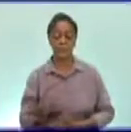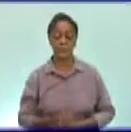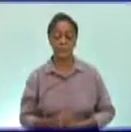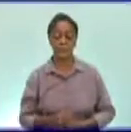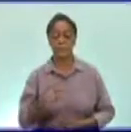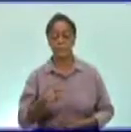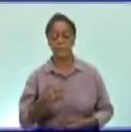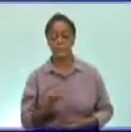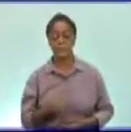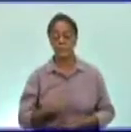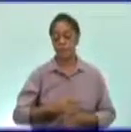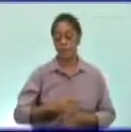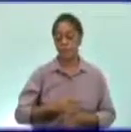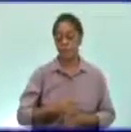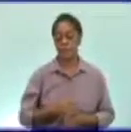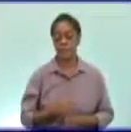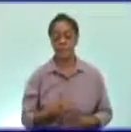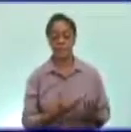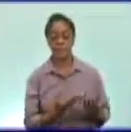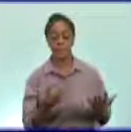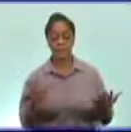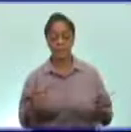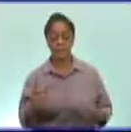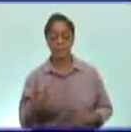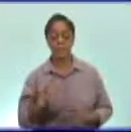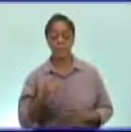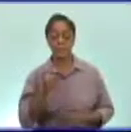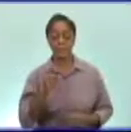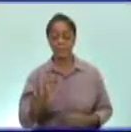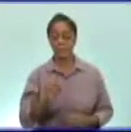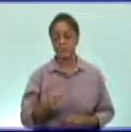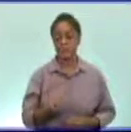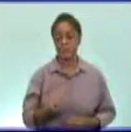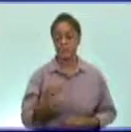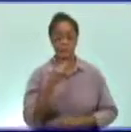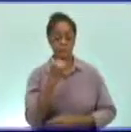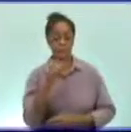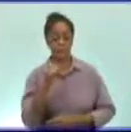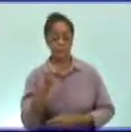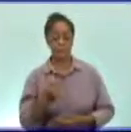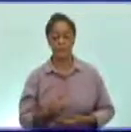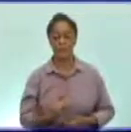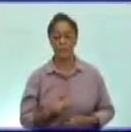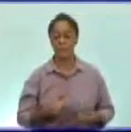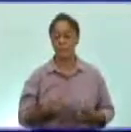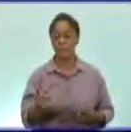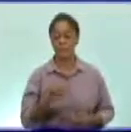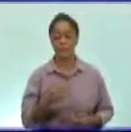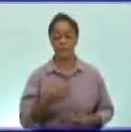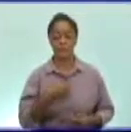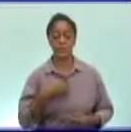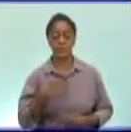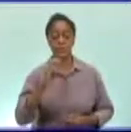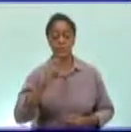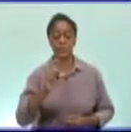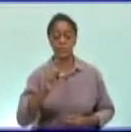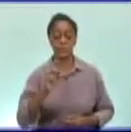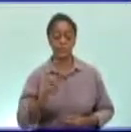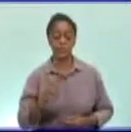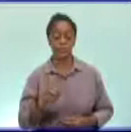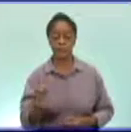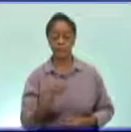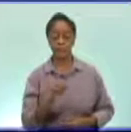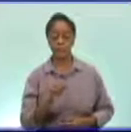pero ellos se diferencian de las plantas, como bien decía en el audiovisual, porque no presentan clorofila y